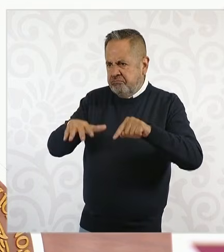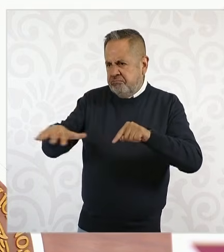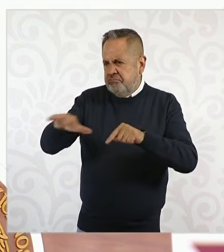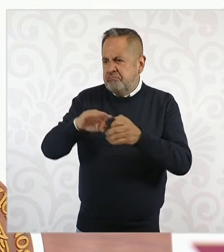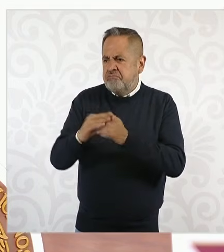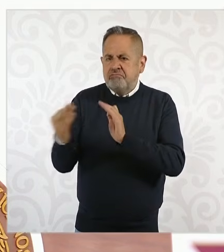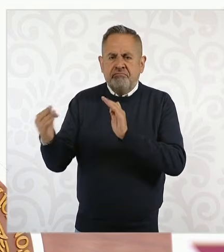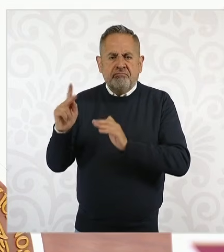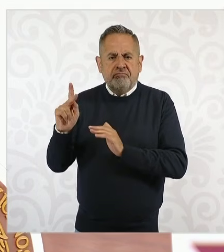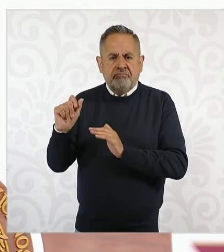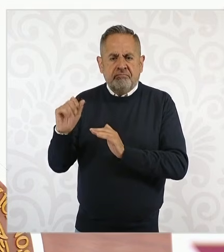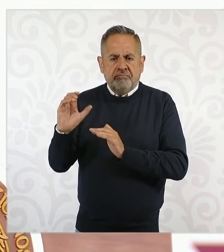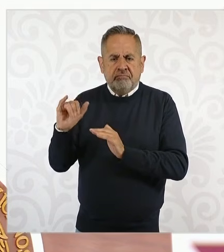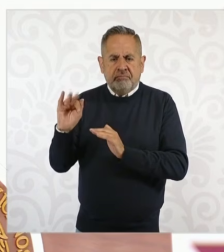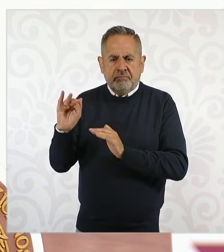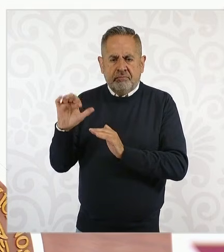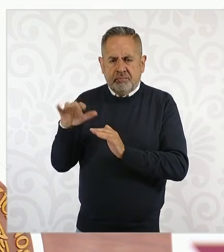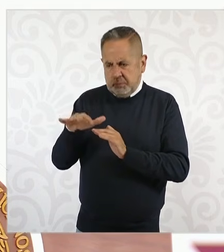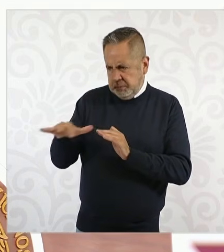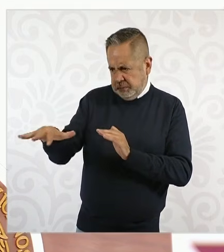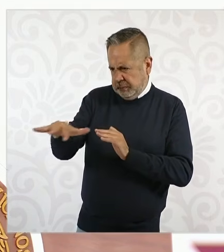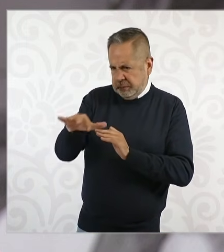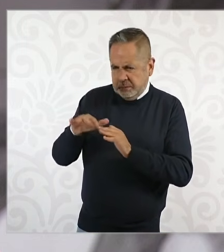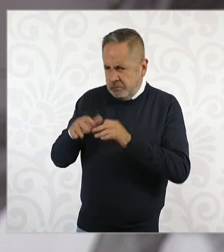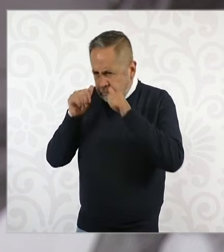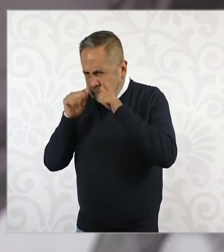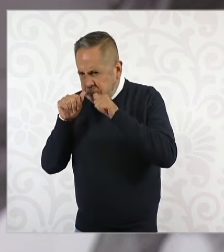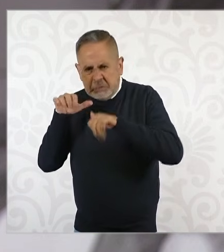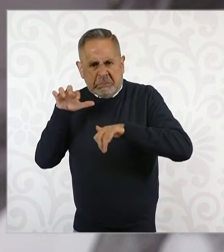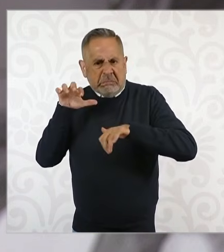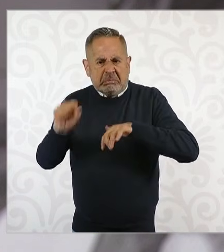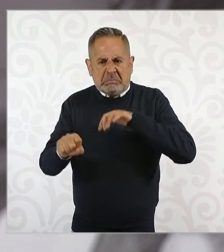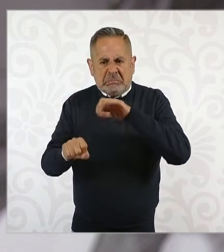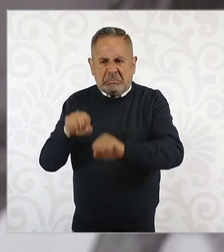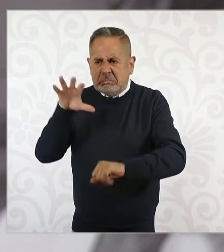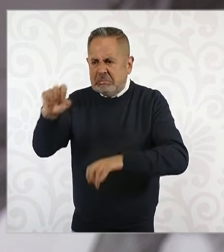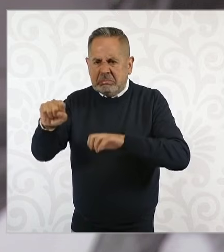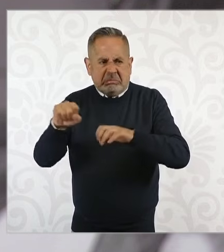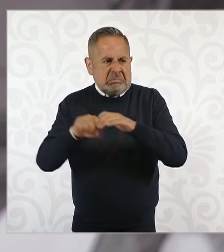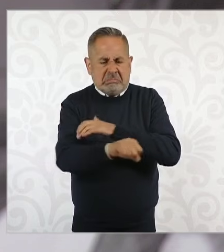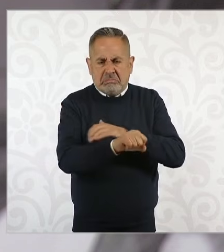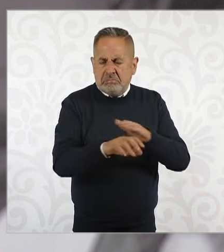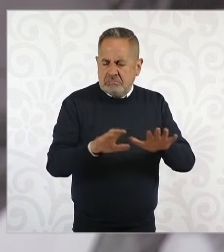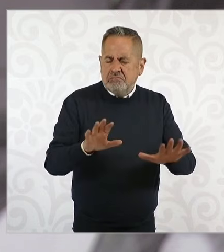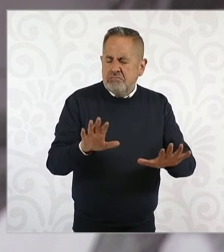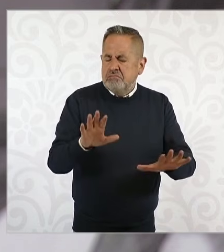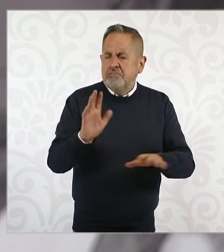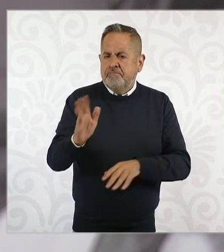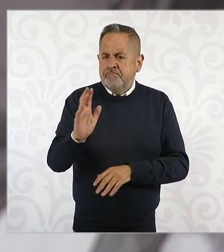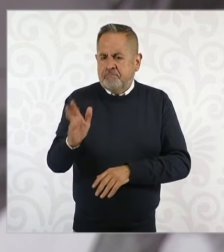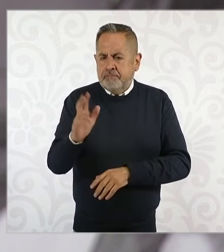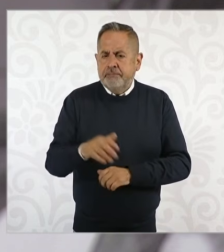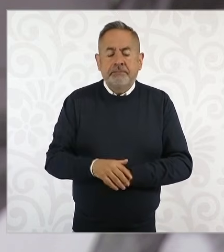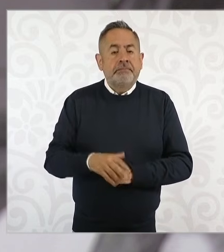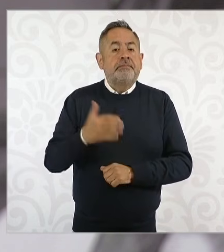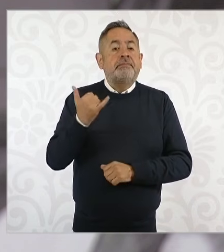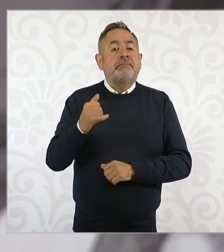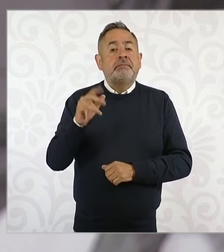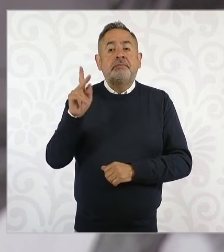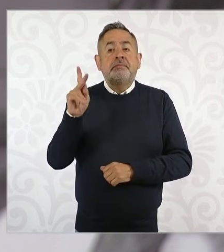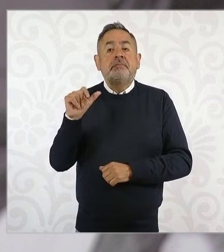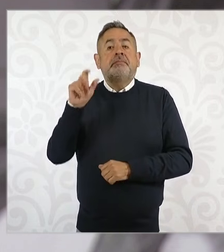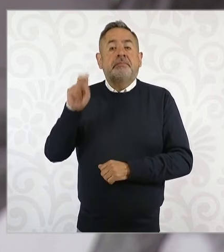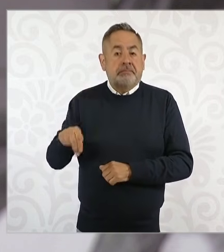Pacífico y el trabajo de detenciones que se ha venido haciendo. Y el plan